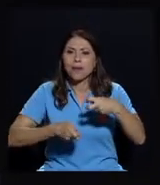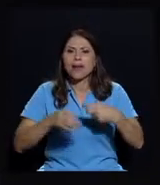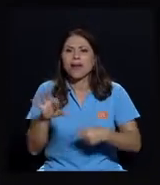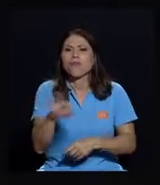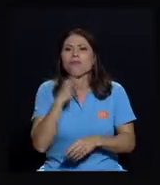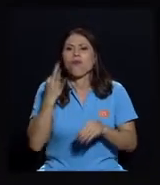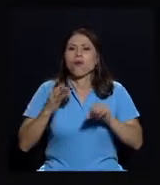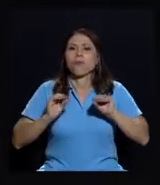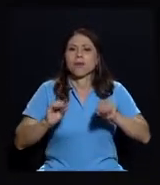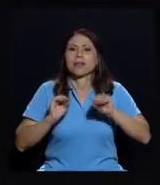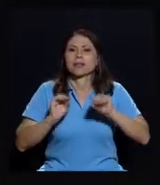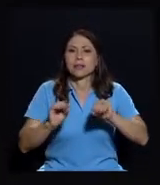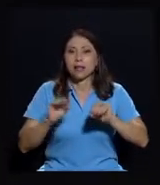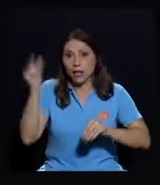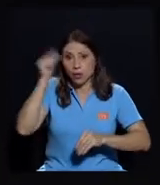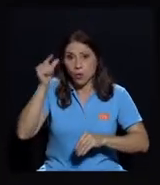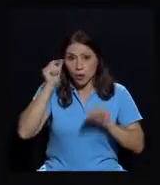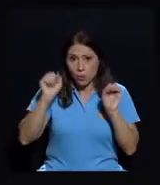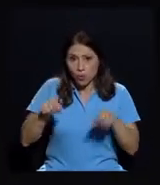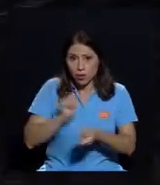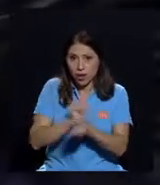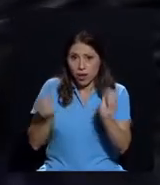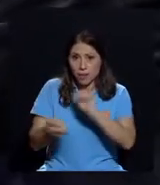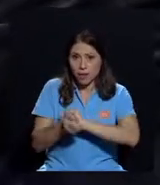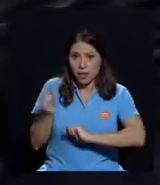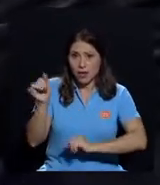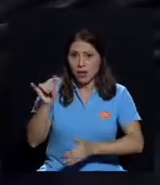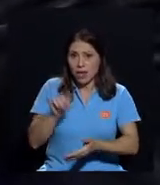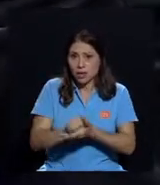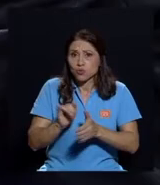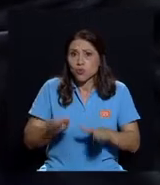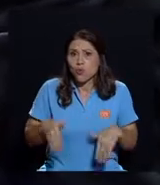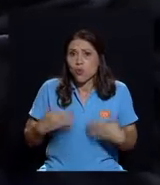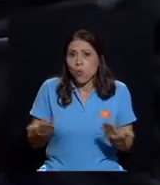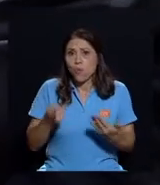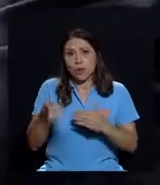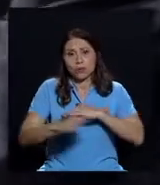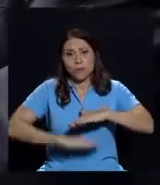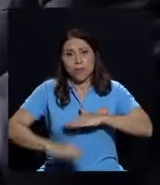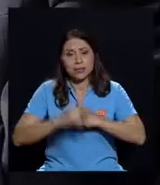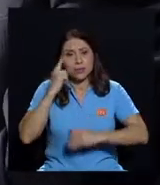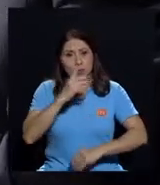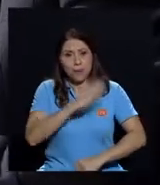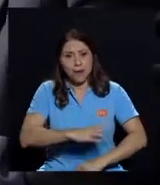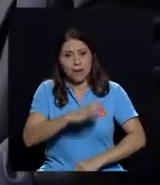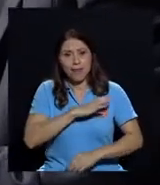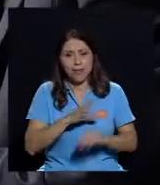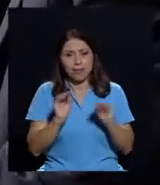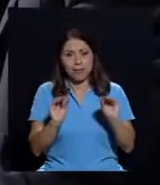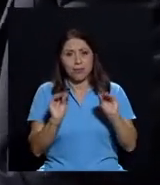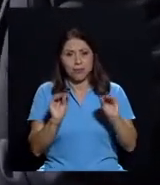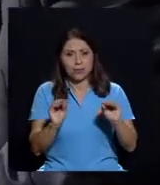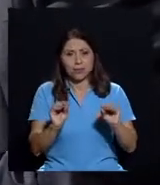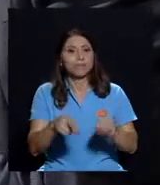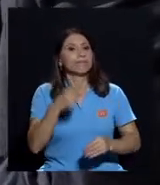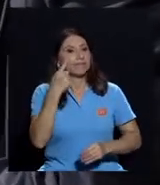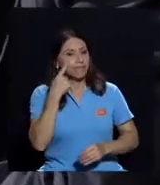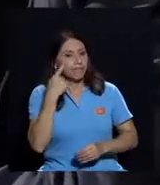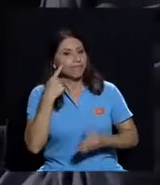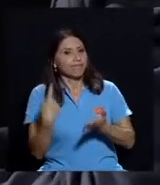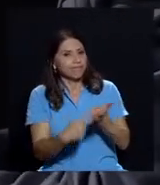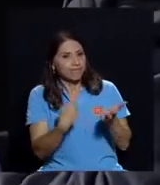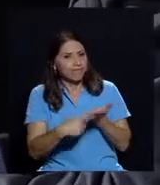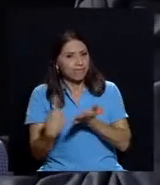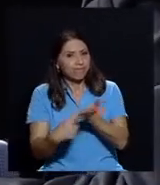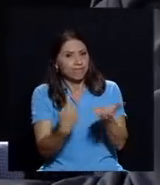hasta donde un gobierno puede cambiar eso que es sería básica para la calidad de educación ahí vamos a la discusión de la calidad y eso es